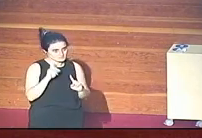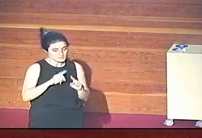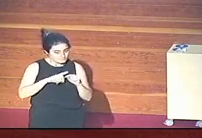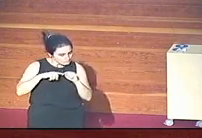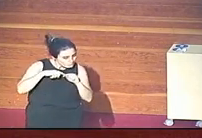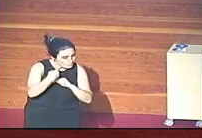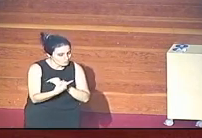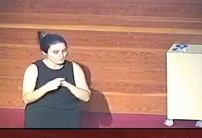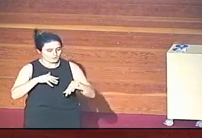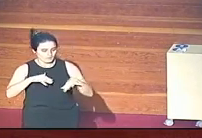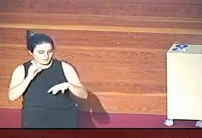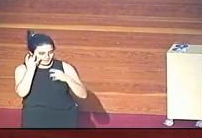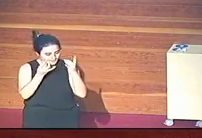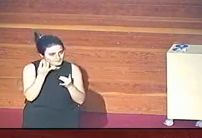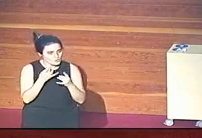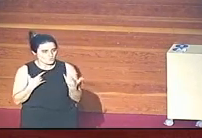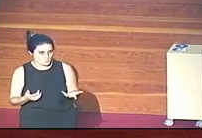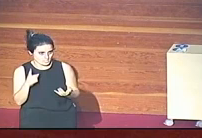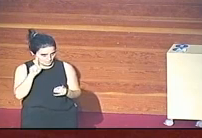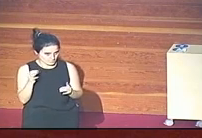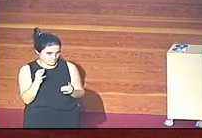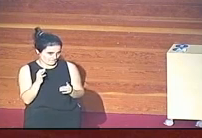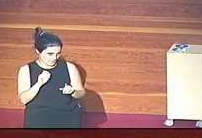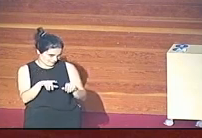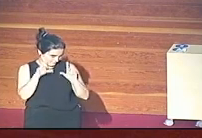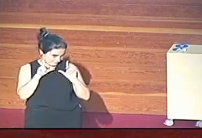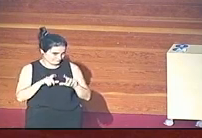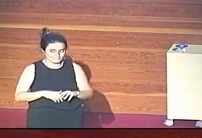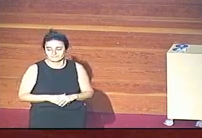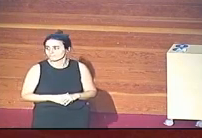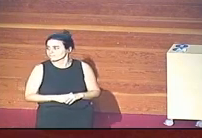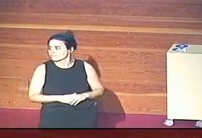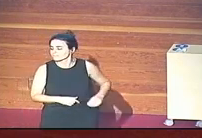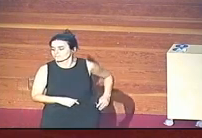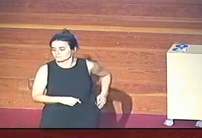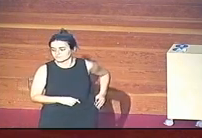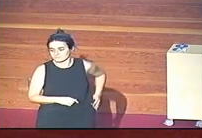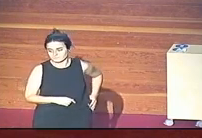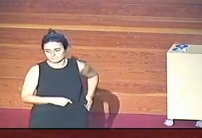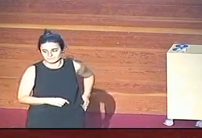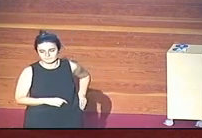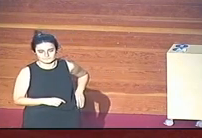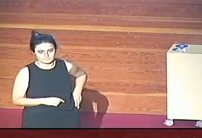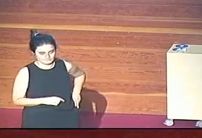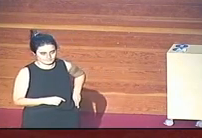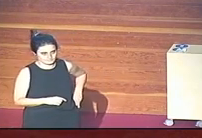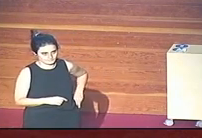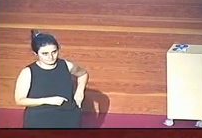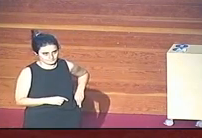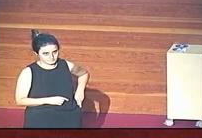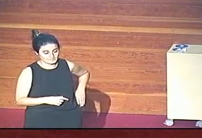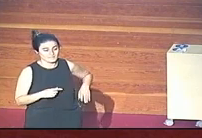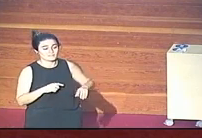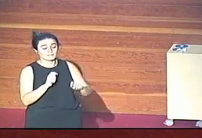otras actividades que vienen después no bueno y las redes sociales como las vemos desde el periodismo